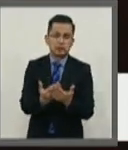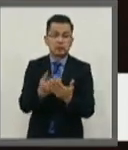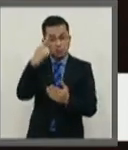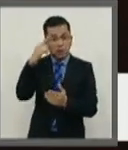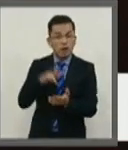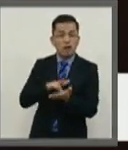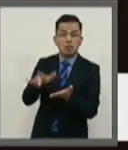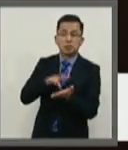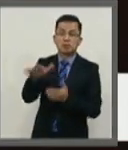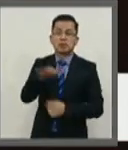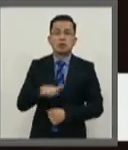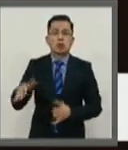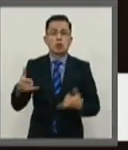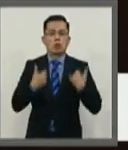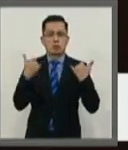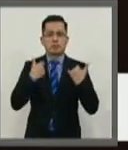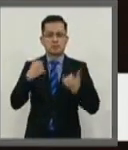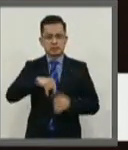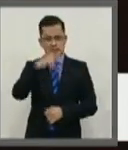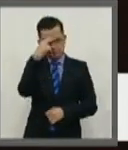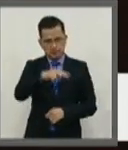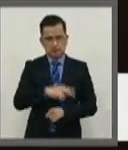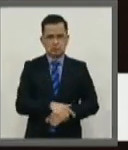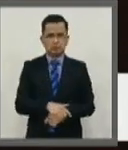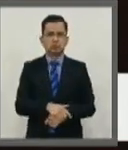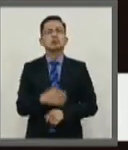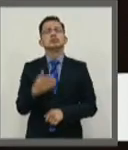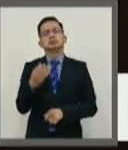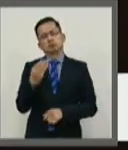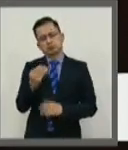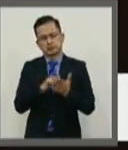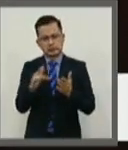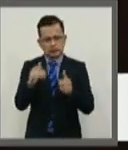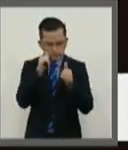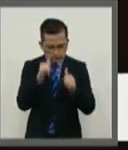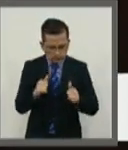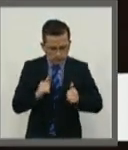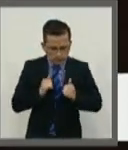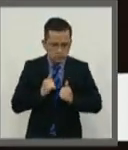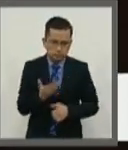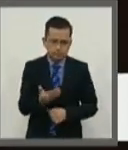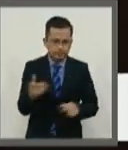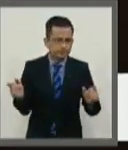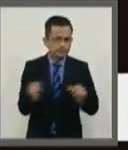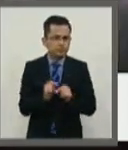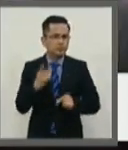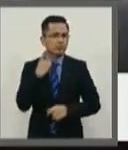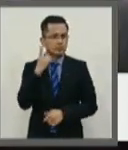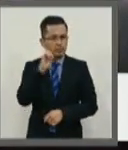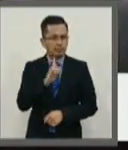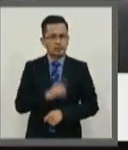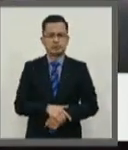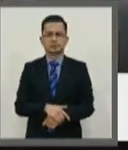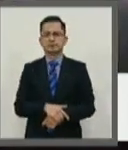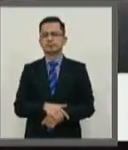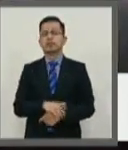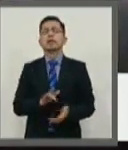de los jóvenes de México. Agradezco la atención prestada. Es cuanto, diputada presidenta. Gracias,